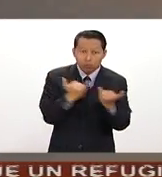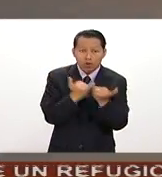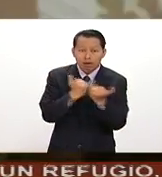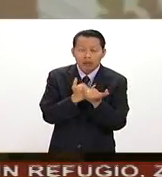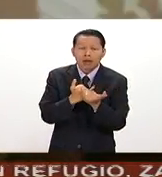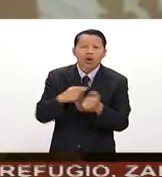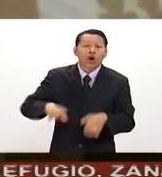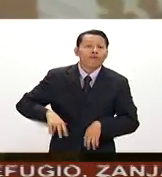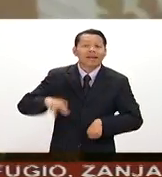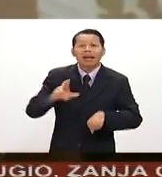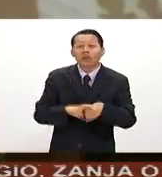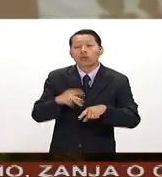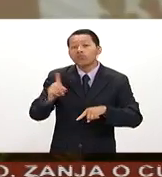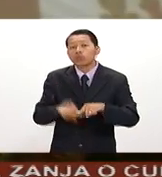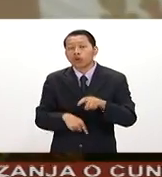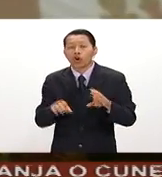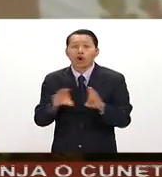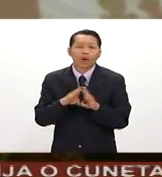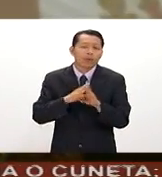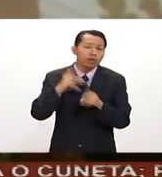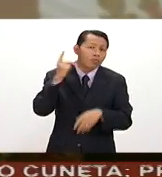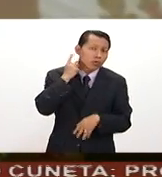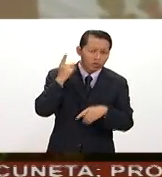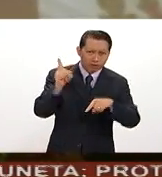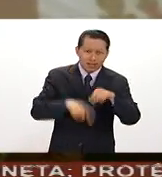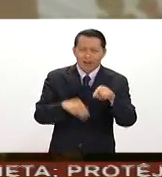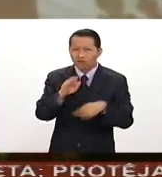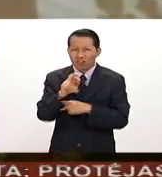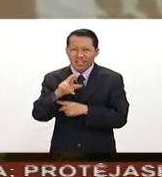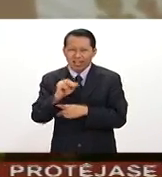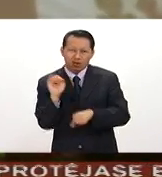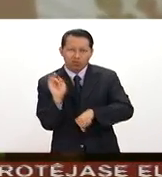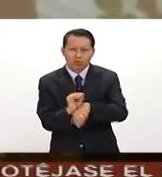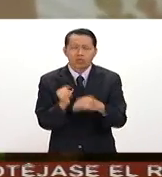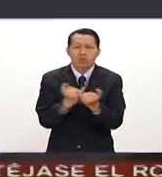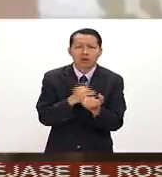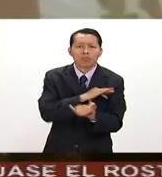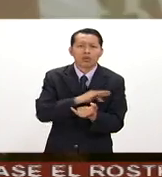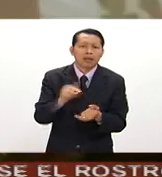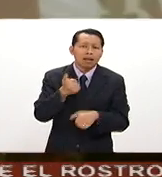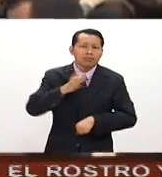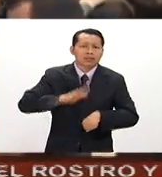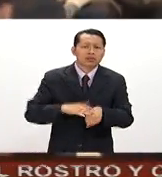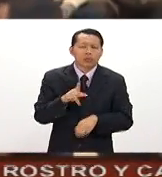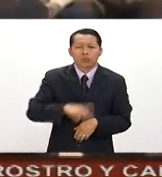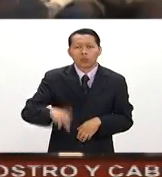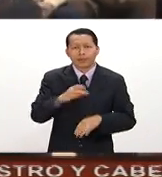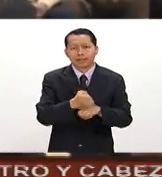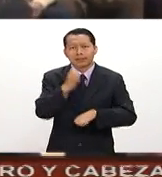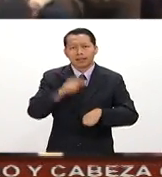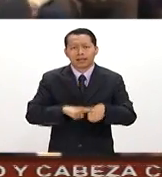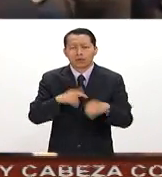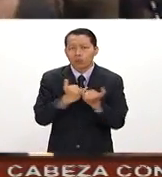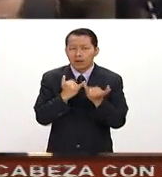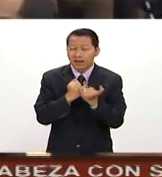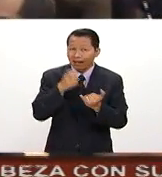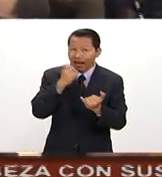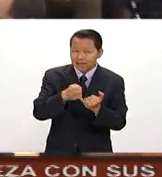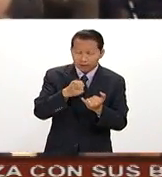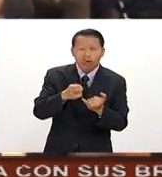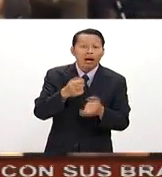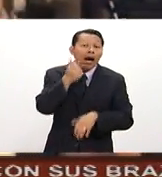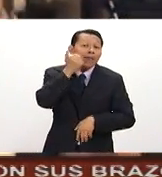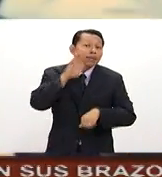del gobernador y del fuero a los diputados, así como la reestructuración de la administración pública estatal. Dijo que los ejes de